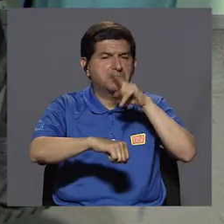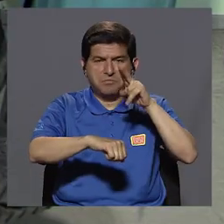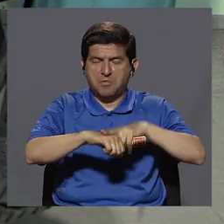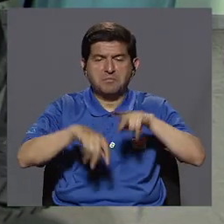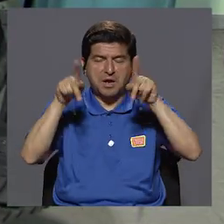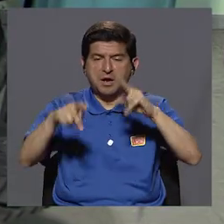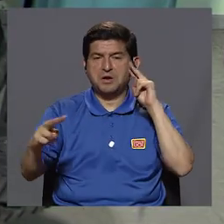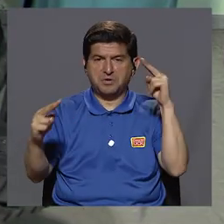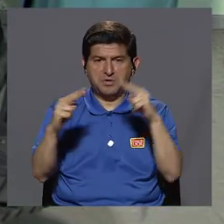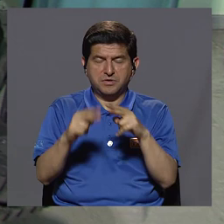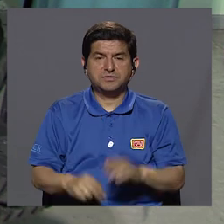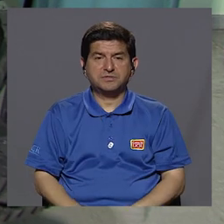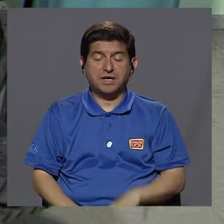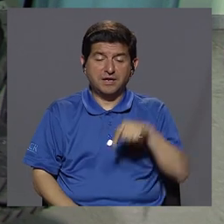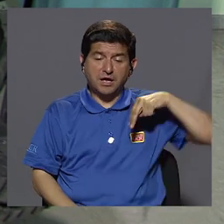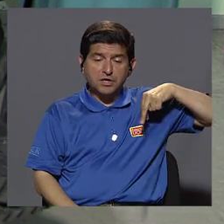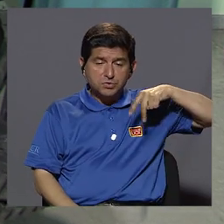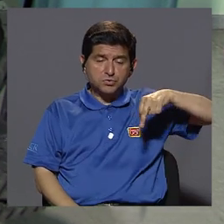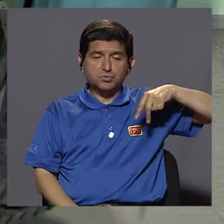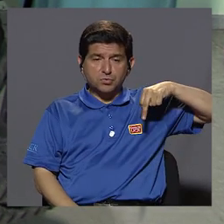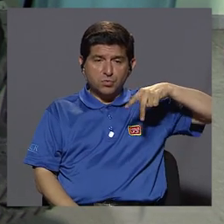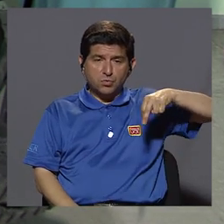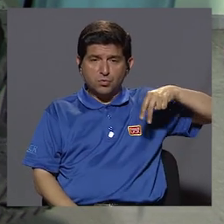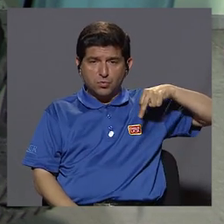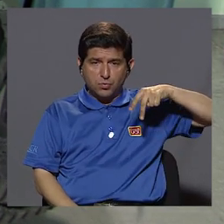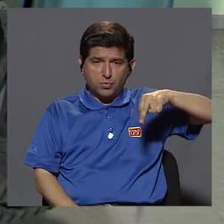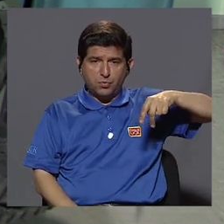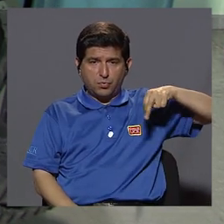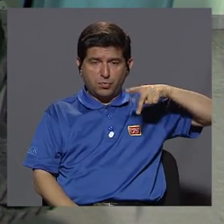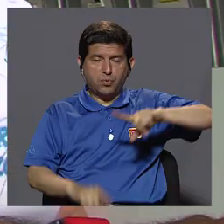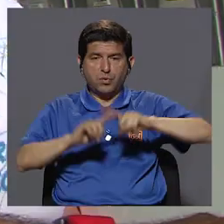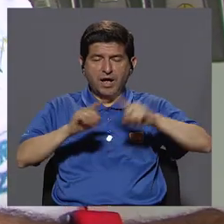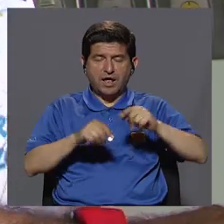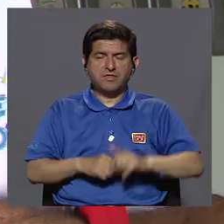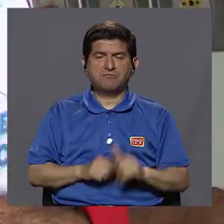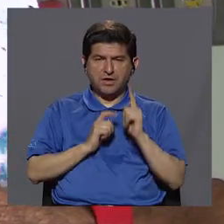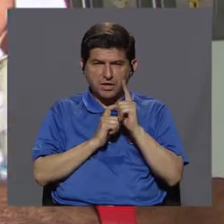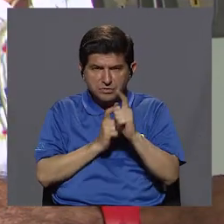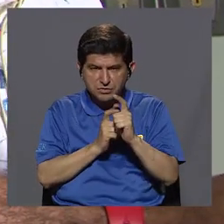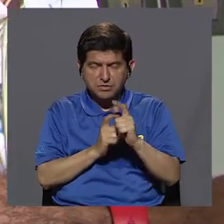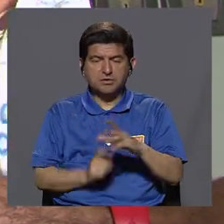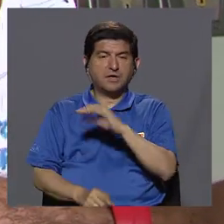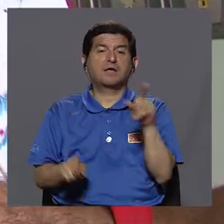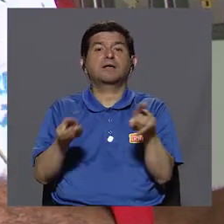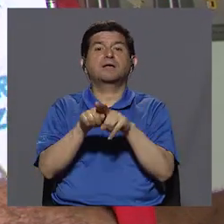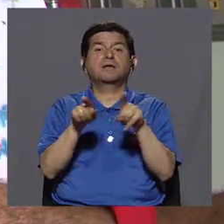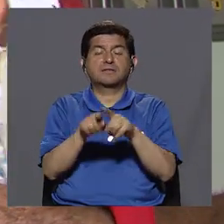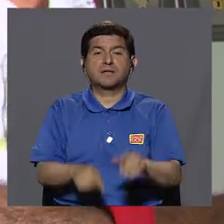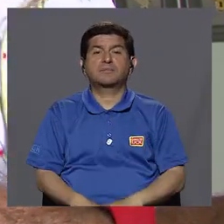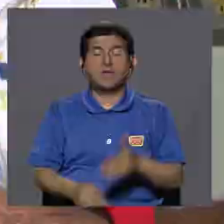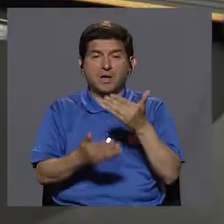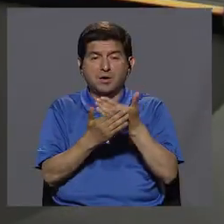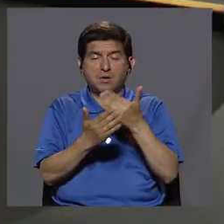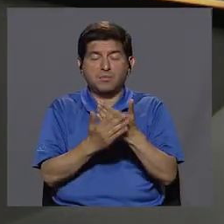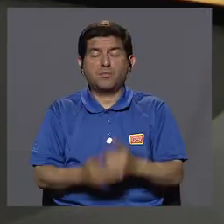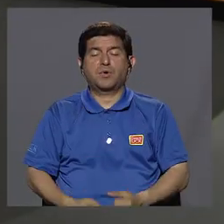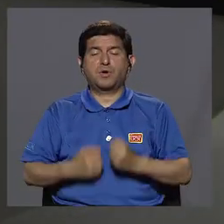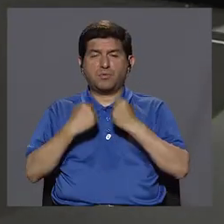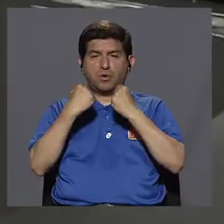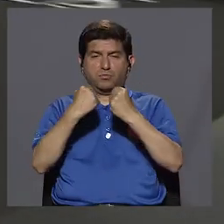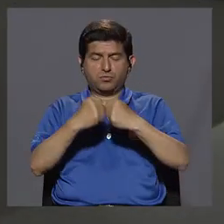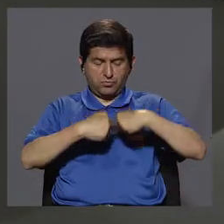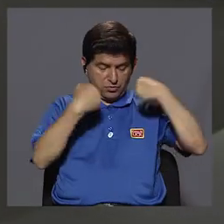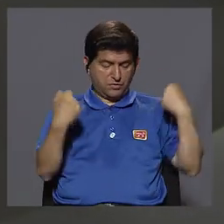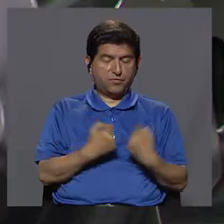corriente y lo que la gente conoce que es la banda sin fin verdad caminando a diferentes velocidades y eventualmente también tenemos la prueba de esfuerzo con